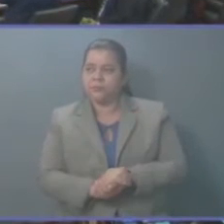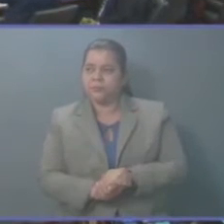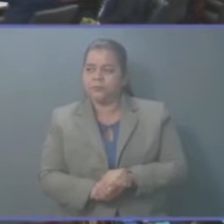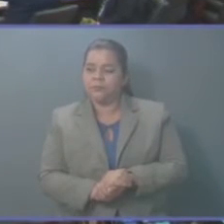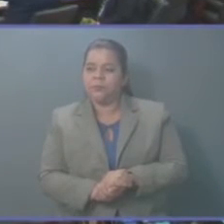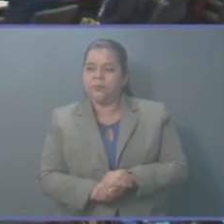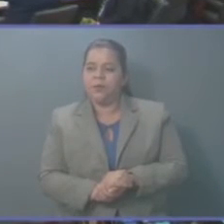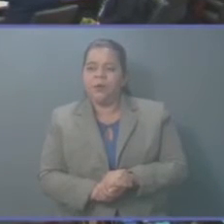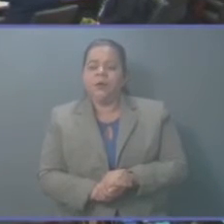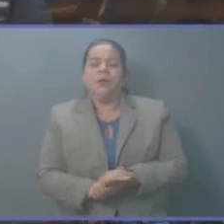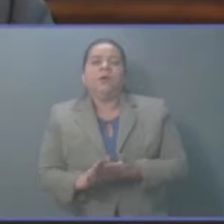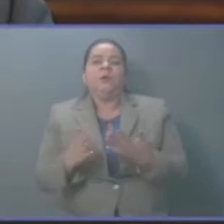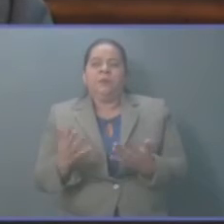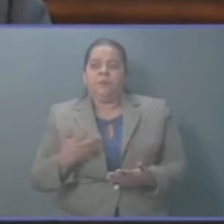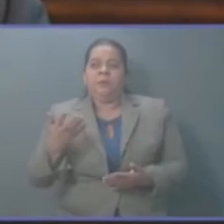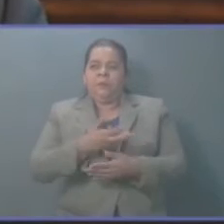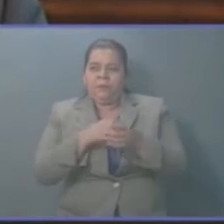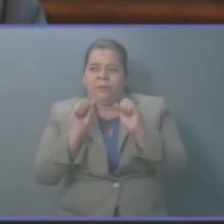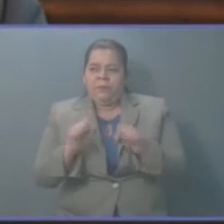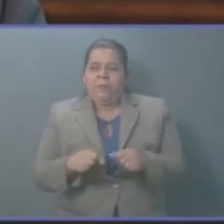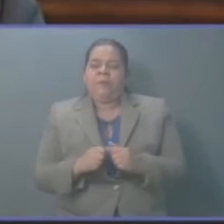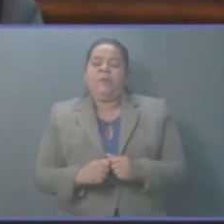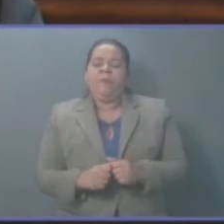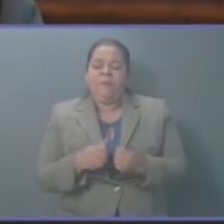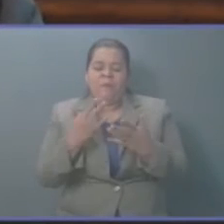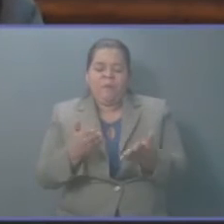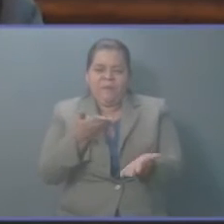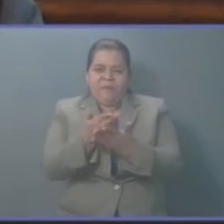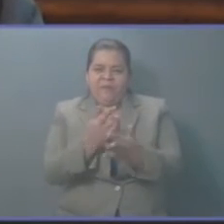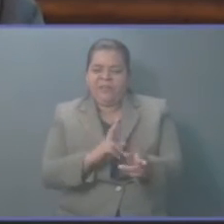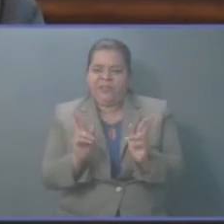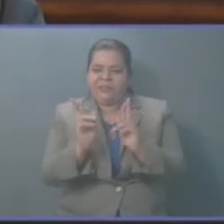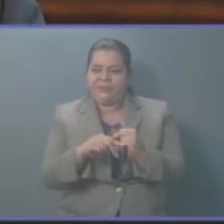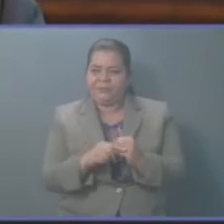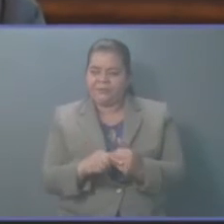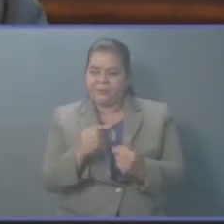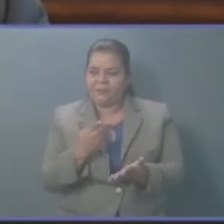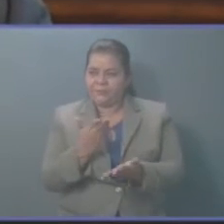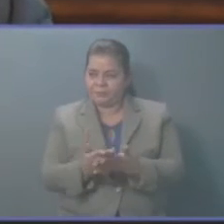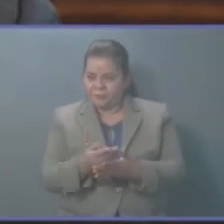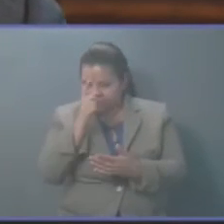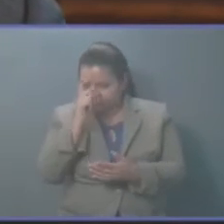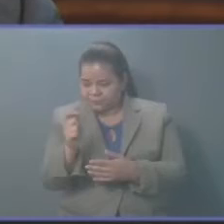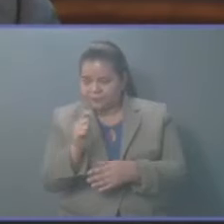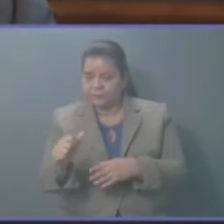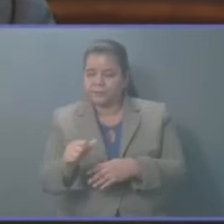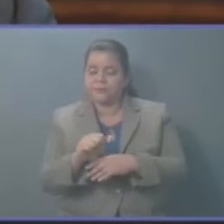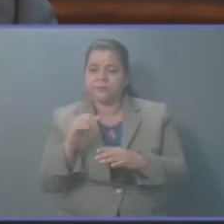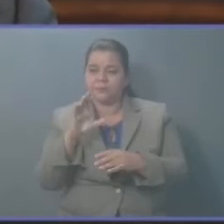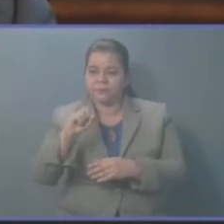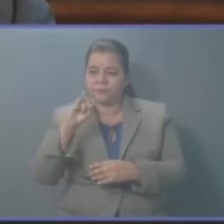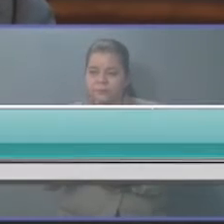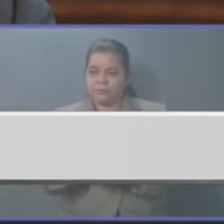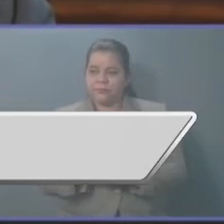Constitucionales para que podamos ver una propuesta de reforma que ha enviado la Honorable Corte Suprema